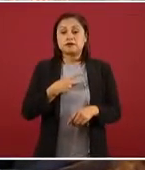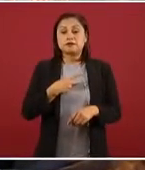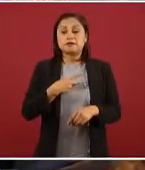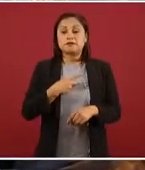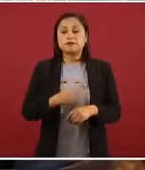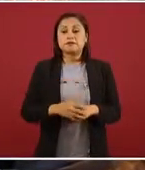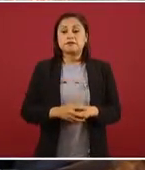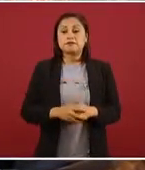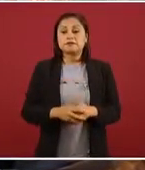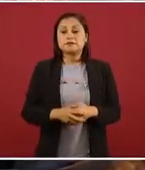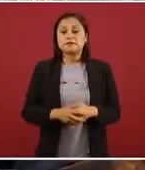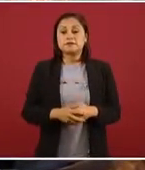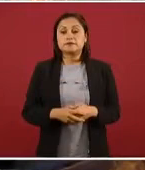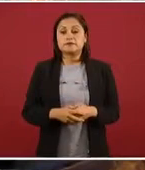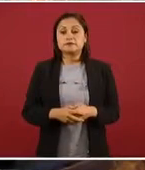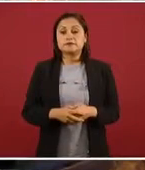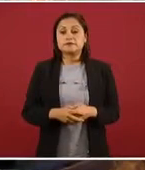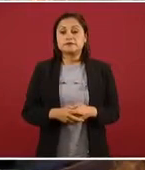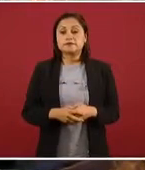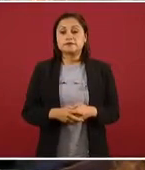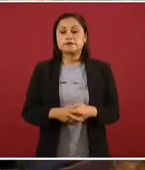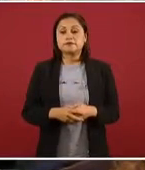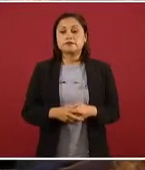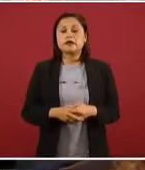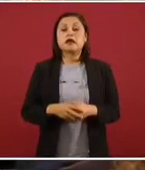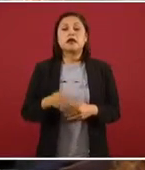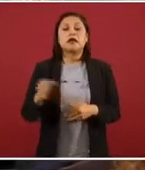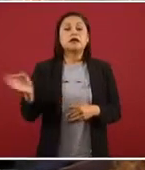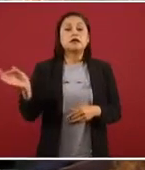se iban a tener problemas de